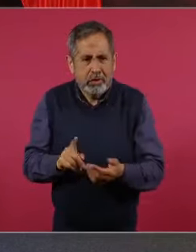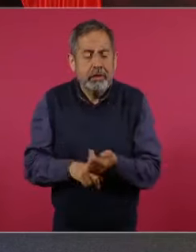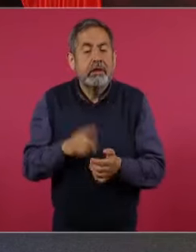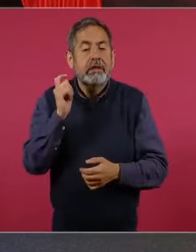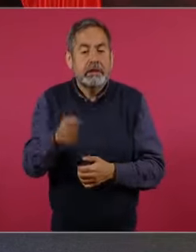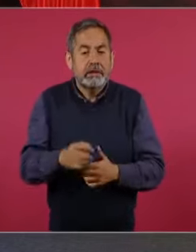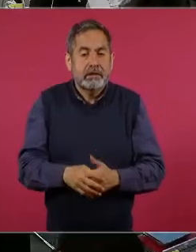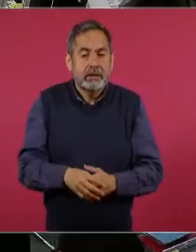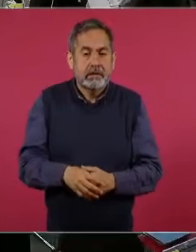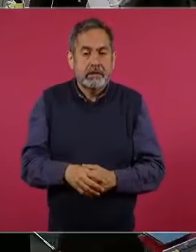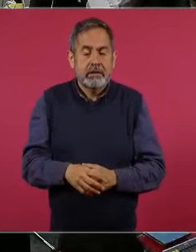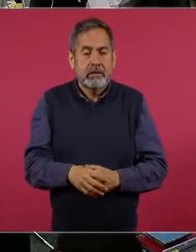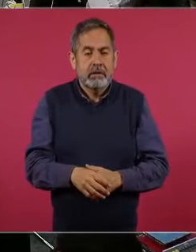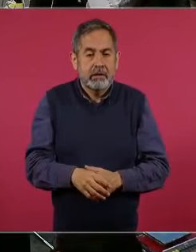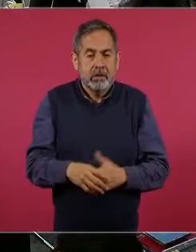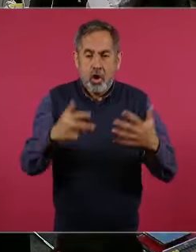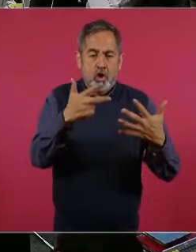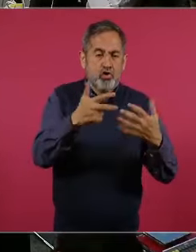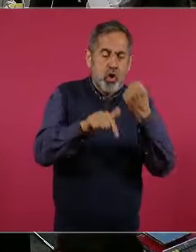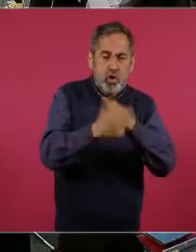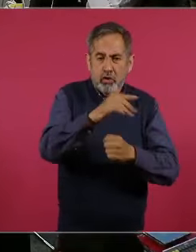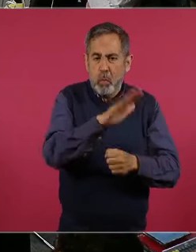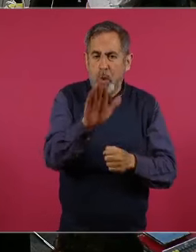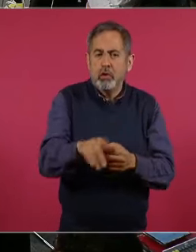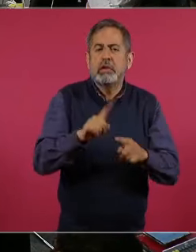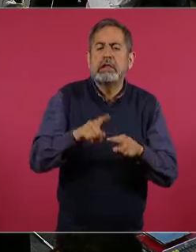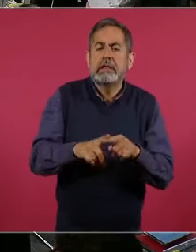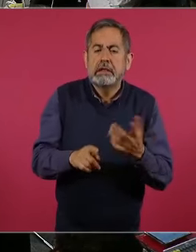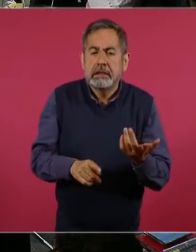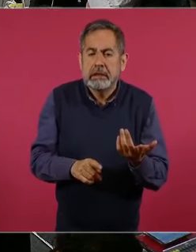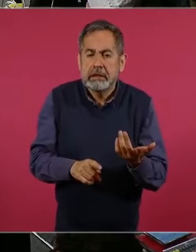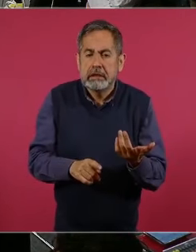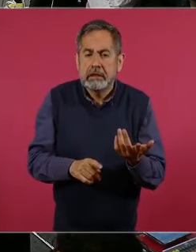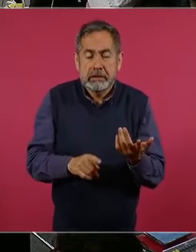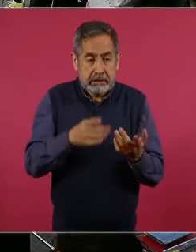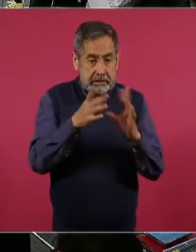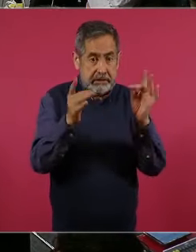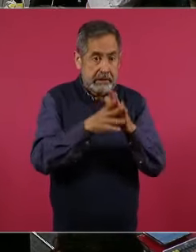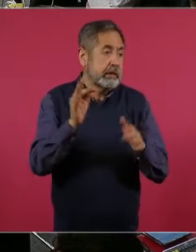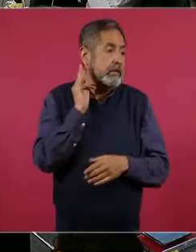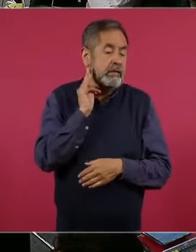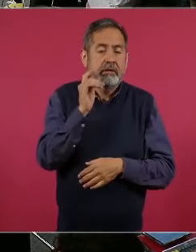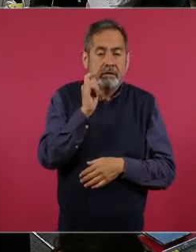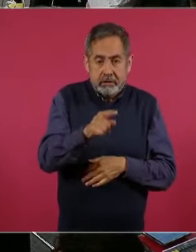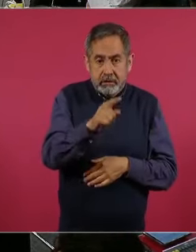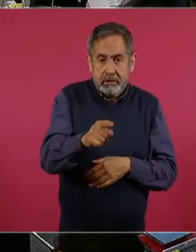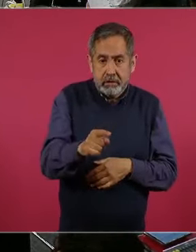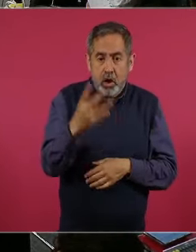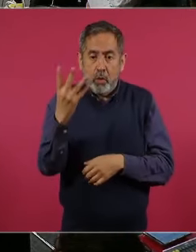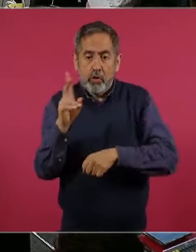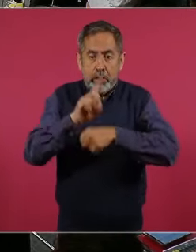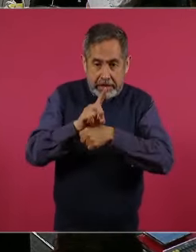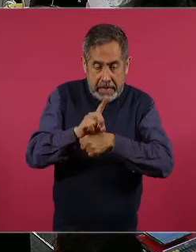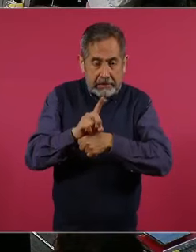los 8 o 12 muertos que menciona la Fiscalía son 4 días